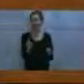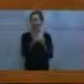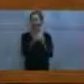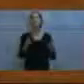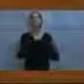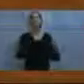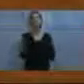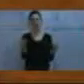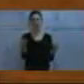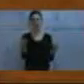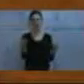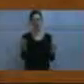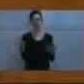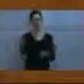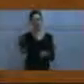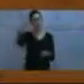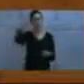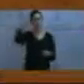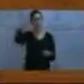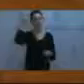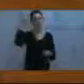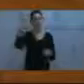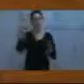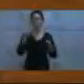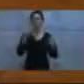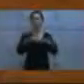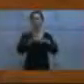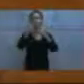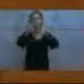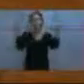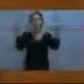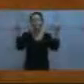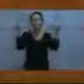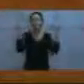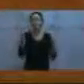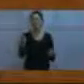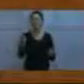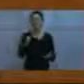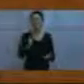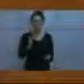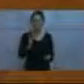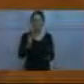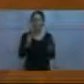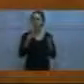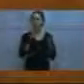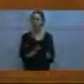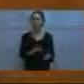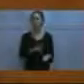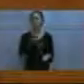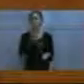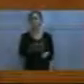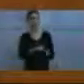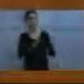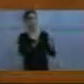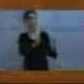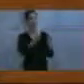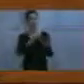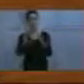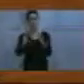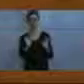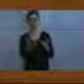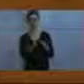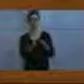es muy cara, la red pública, es decir, aquella a la que sus señorías de la